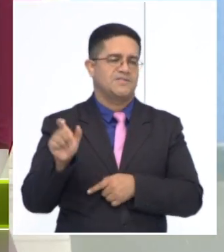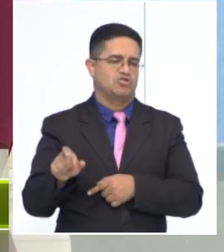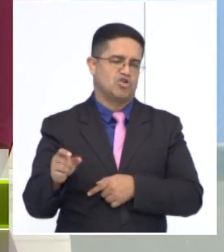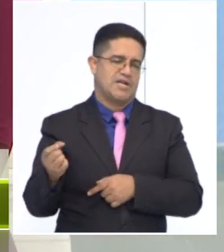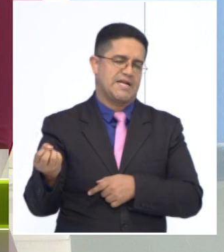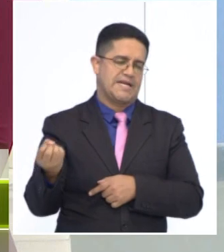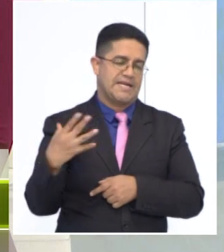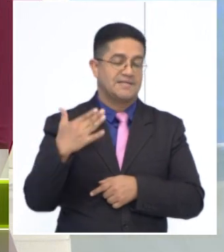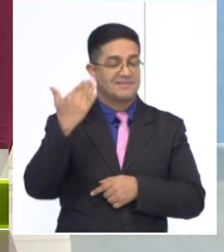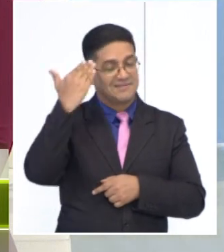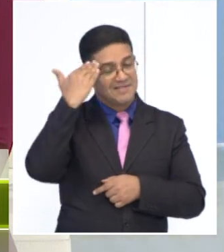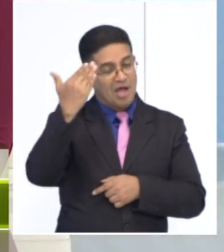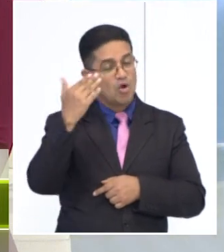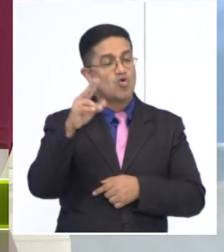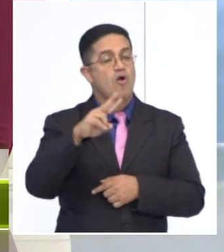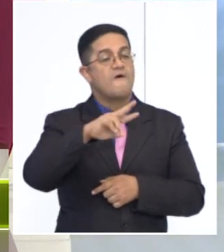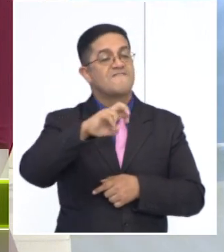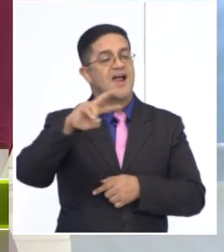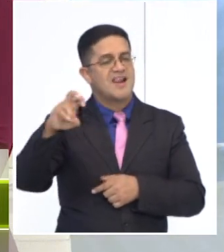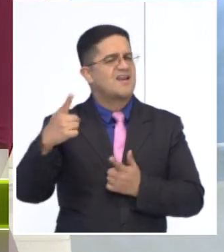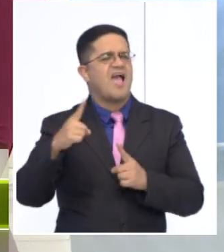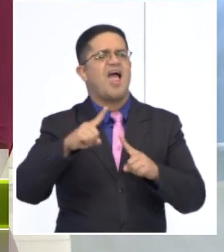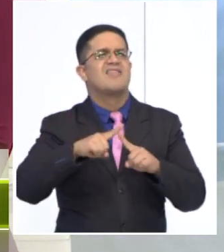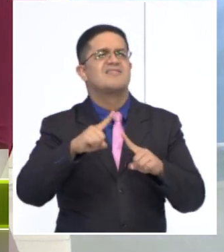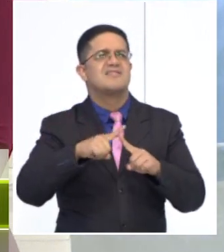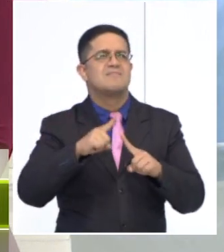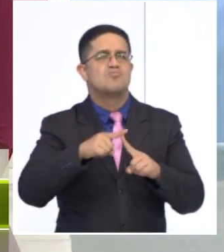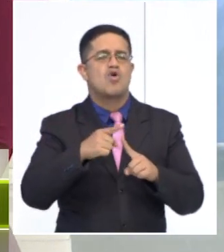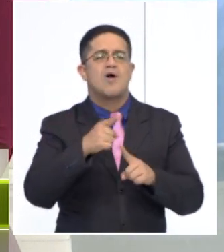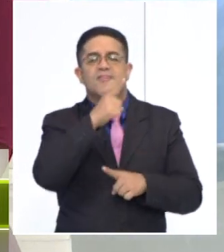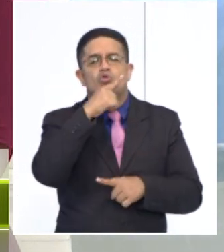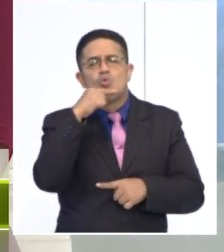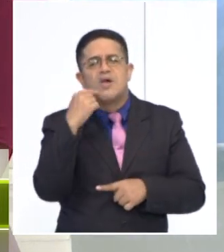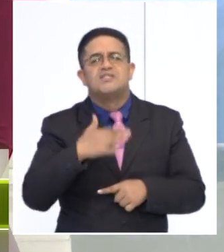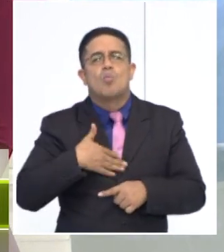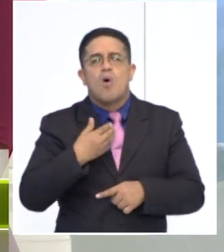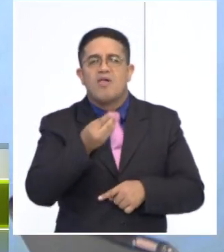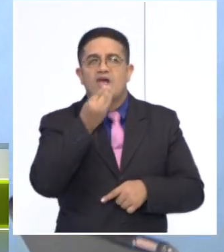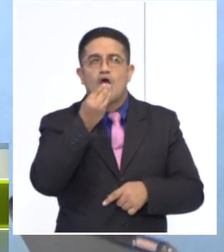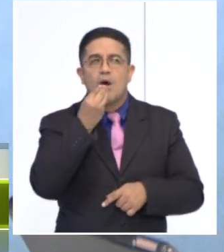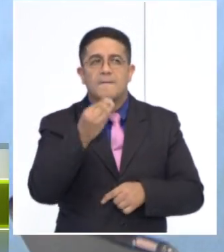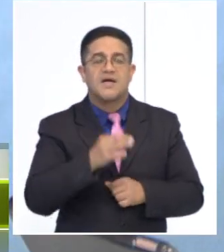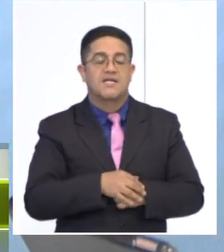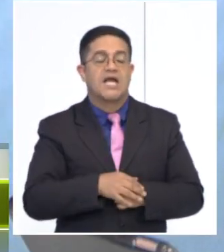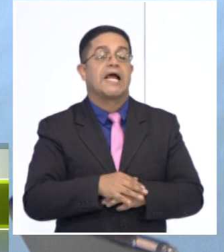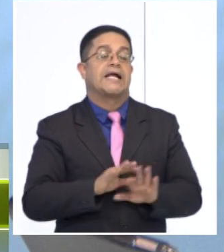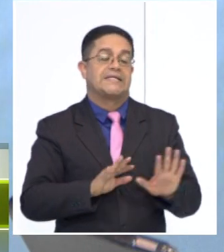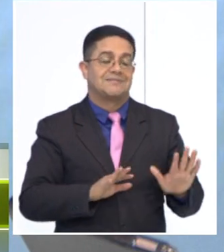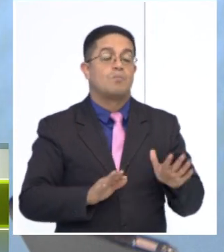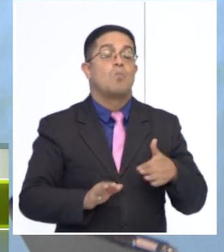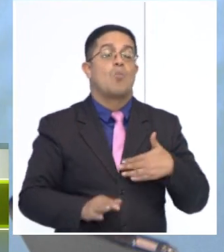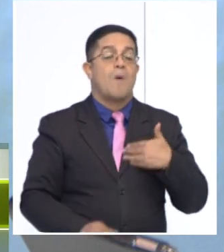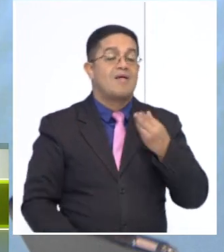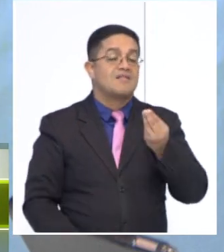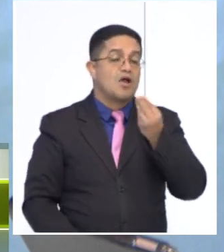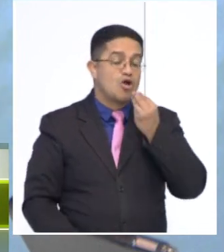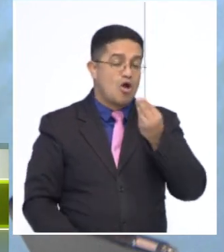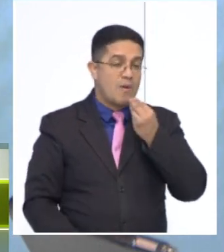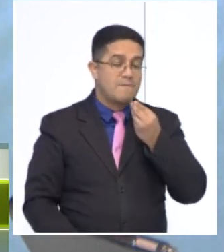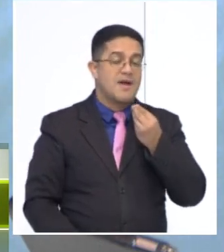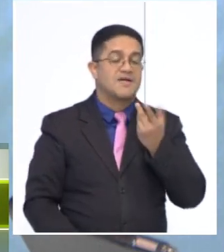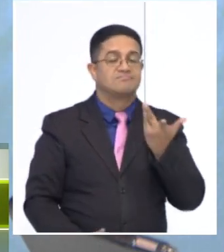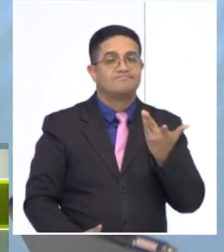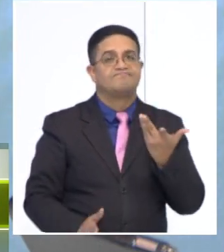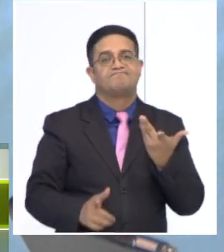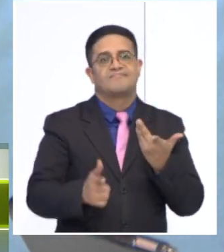nos dice: saludos desde Valera, ¿qué tipo de carbohidratos se pueden consumir? Fíjense, podemos consumir todos aquellos carbohidratos derivados